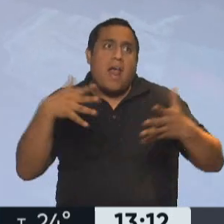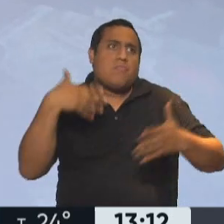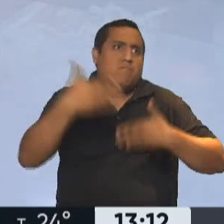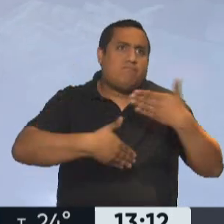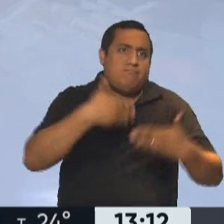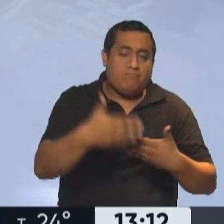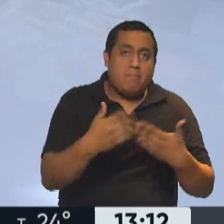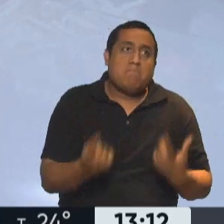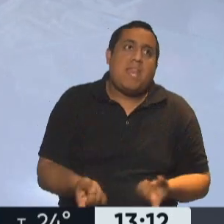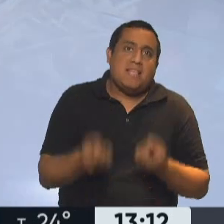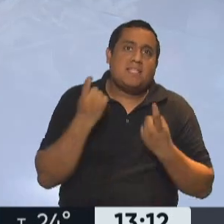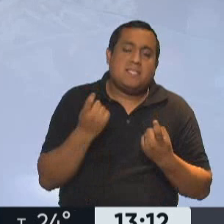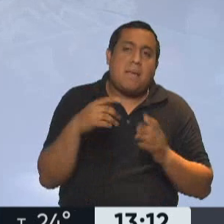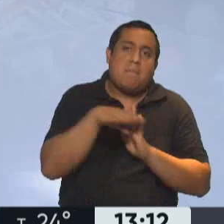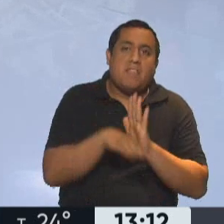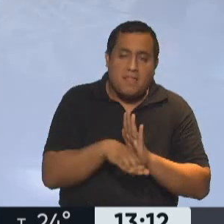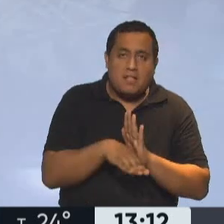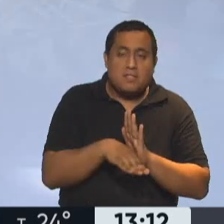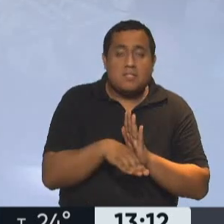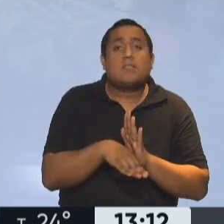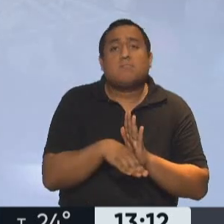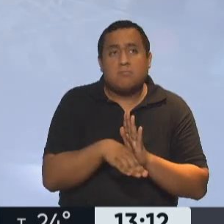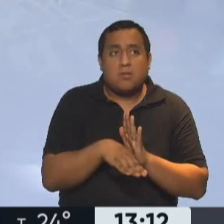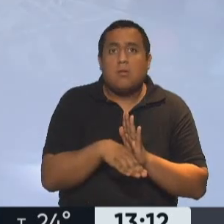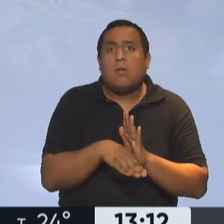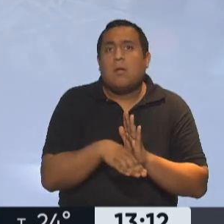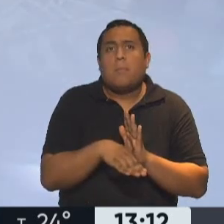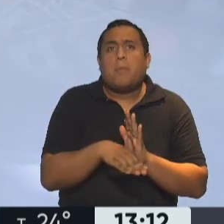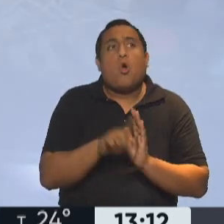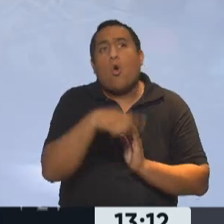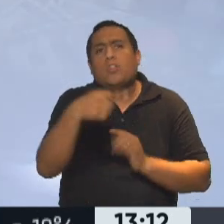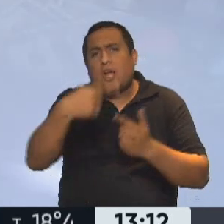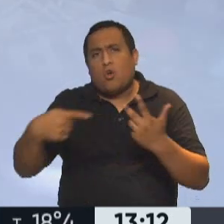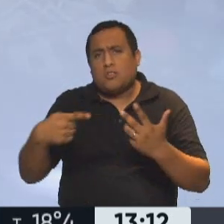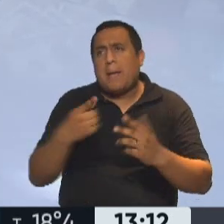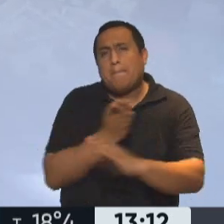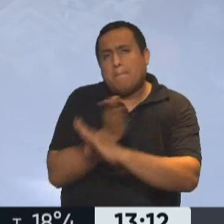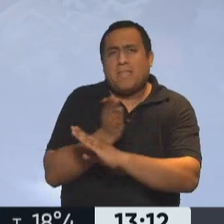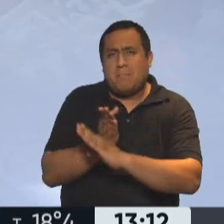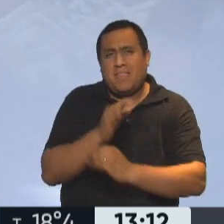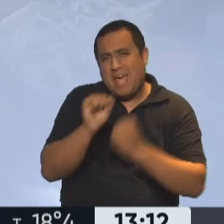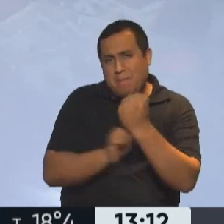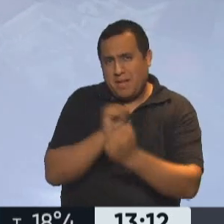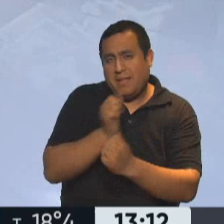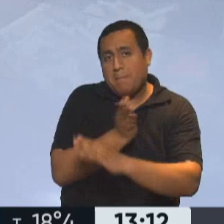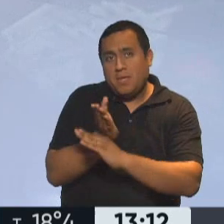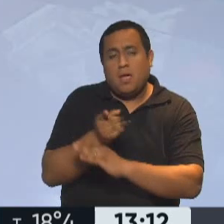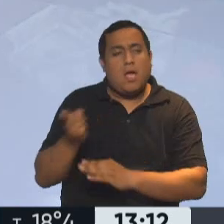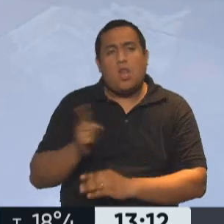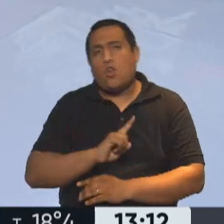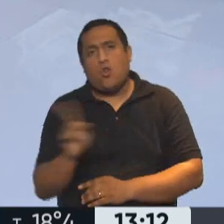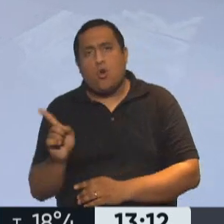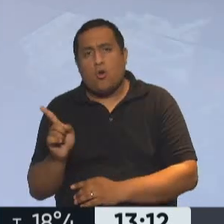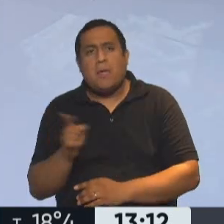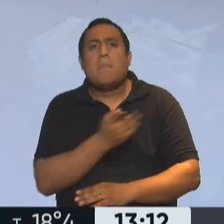una medida necesaria y que, por cierto, no se comprometió a otras cosas que sí pedían el mundo empresarial más concentrado? Pedían